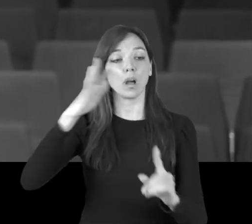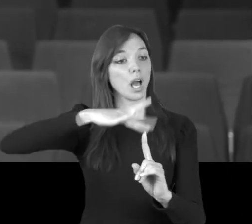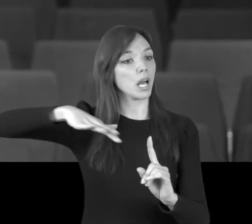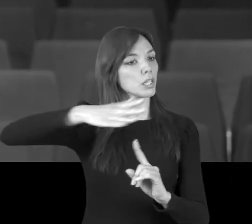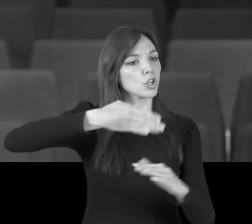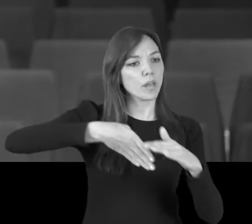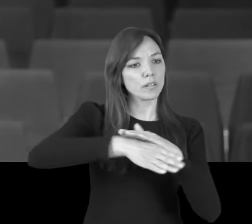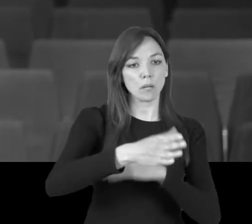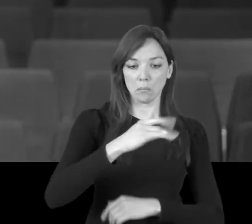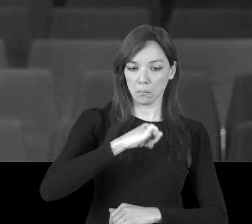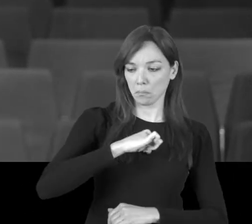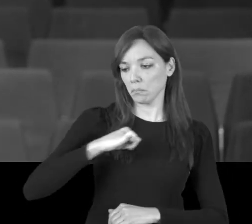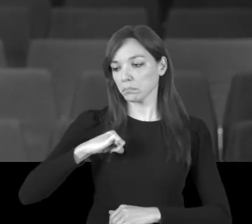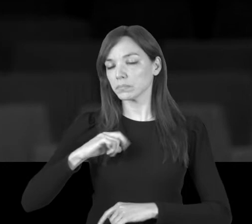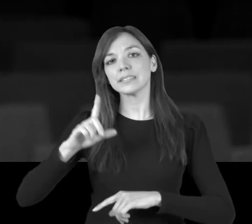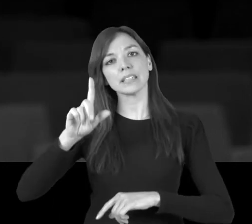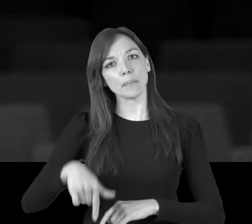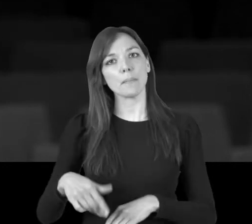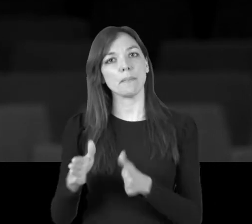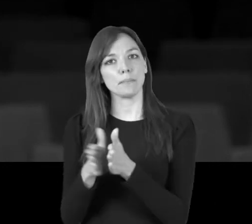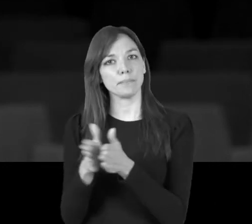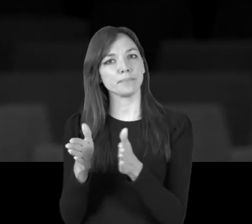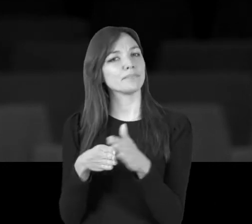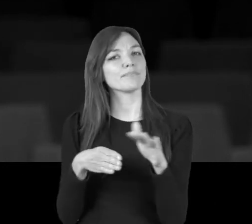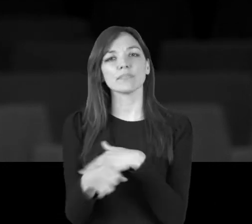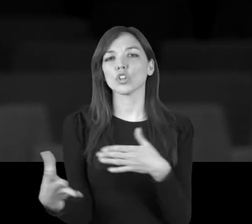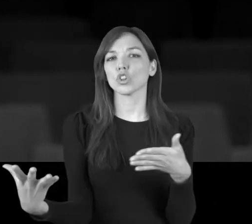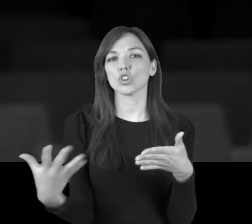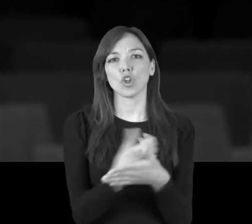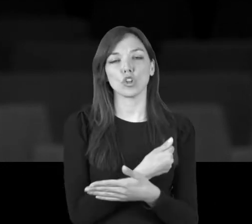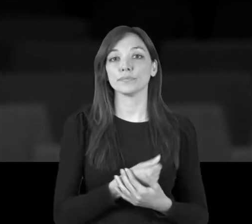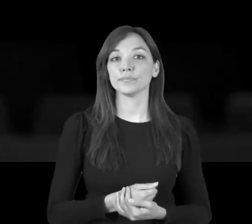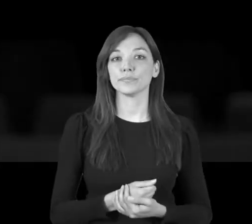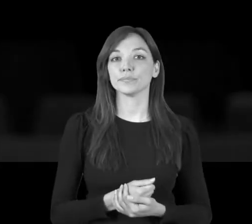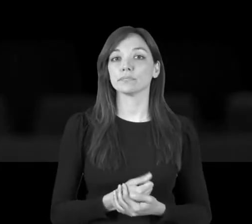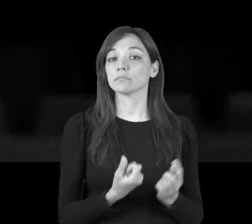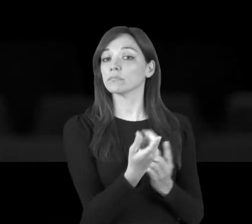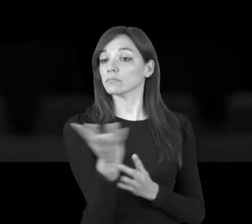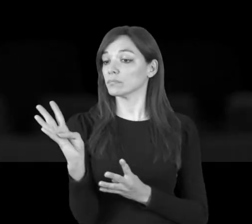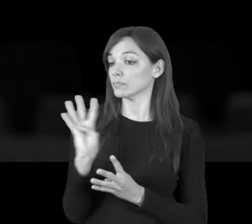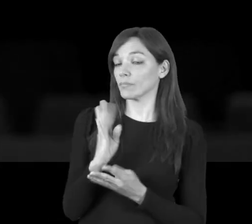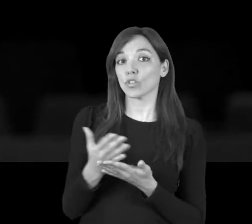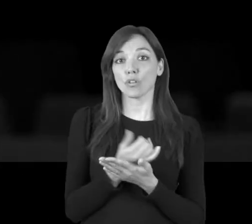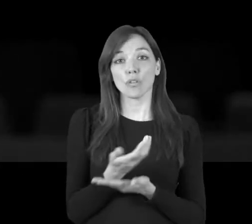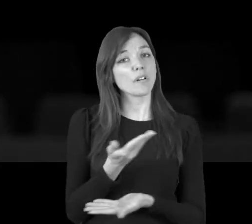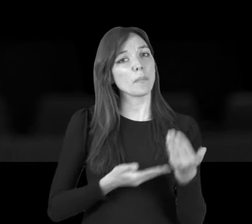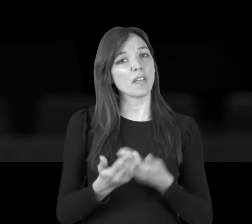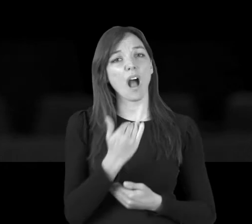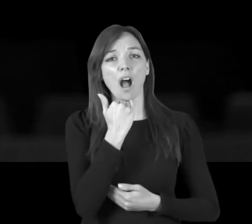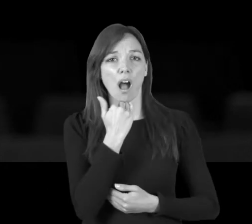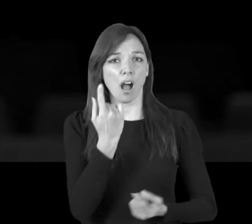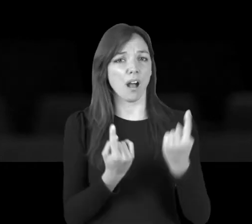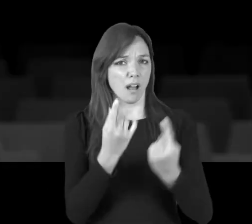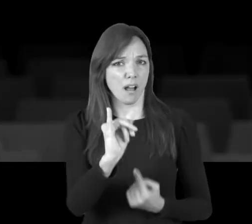entorno accesible para ellos y para sus compañeros, que sean accesibles a todos. Todos tenemos alguna discapacidad y tenemos